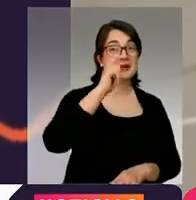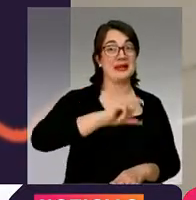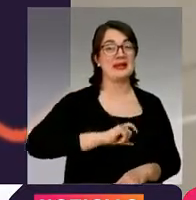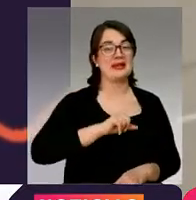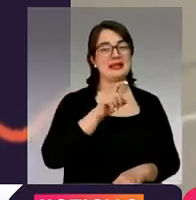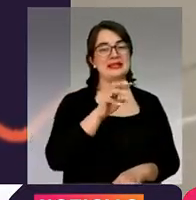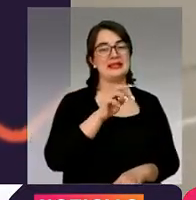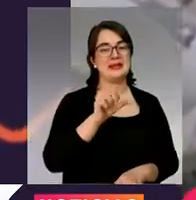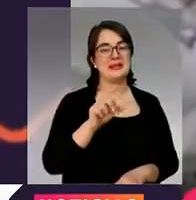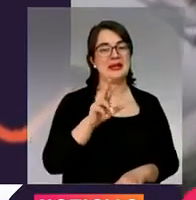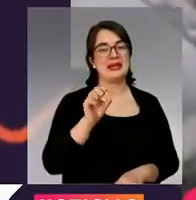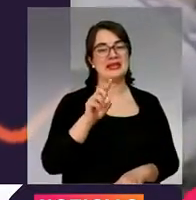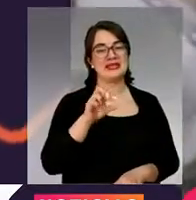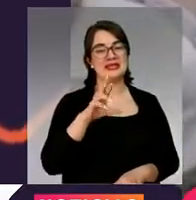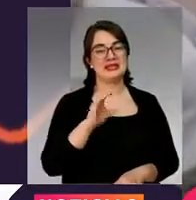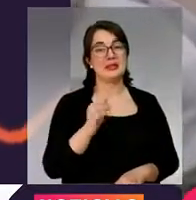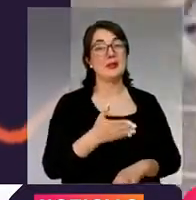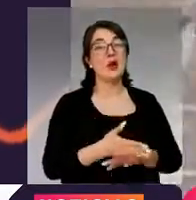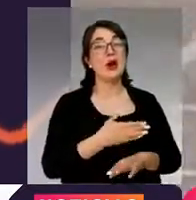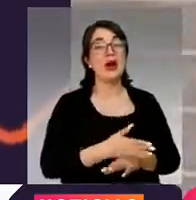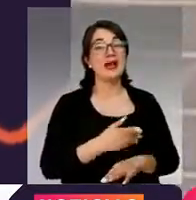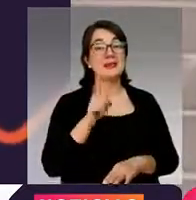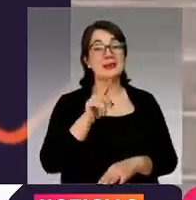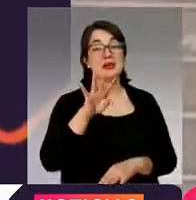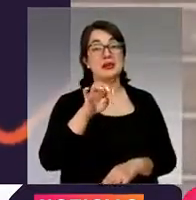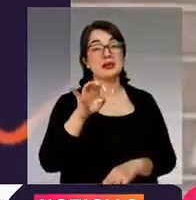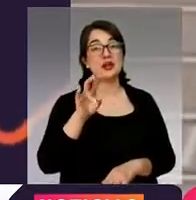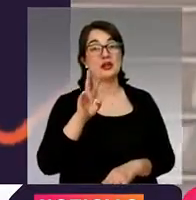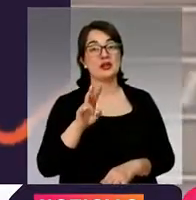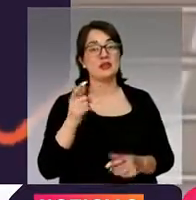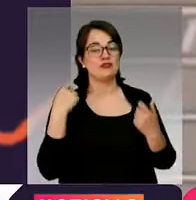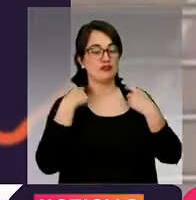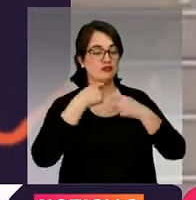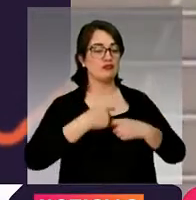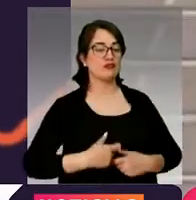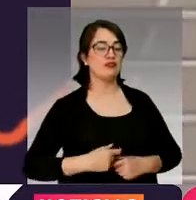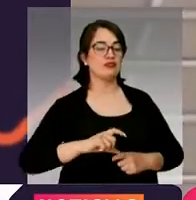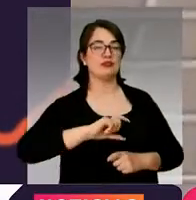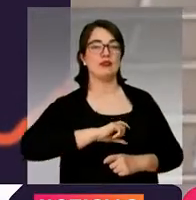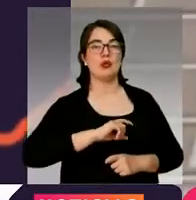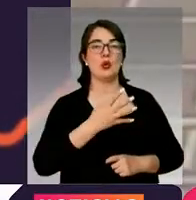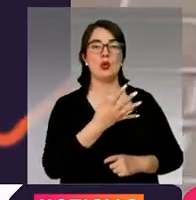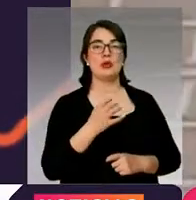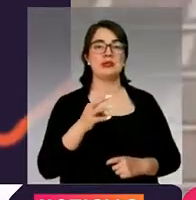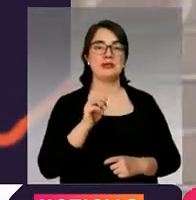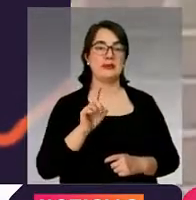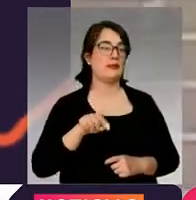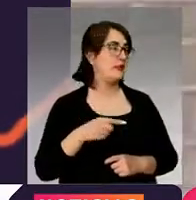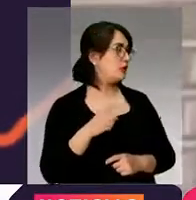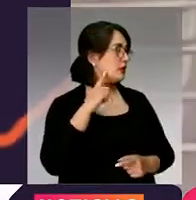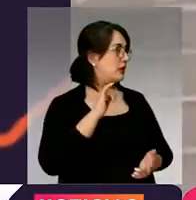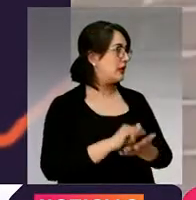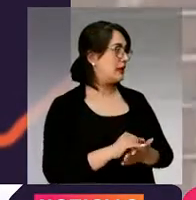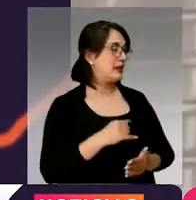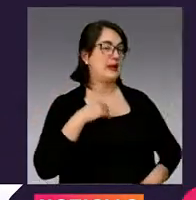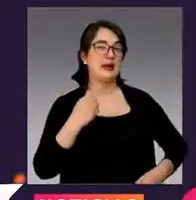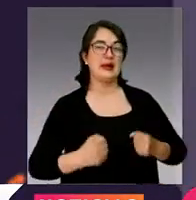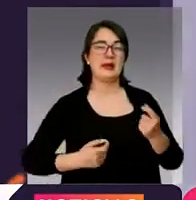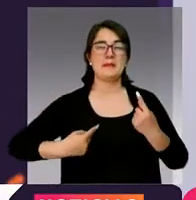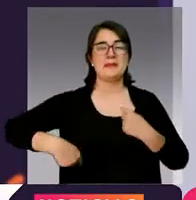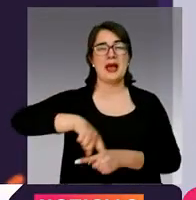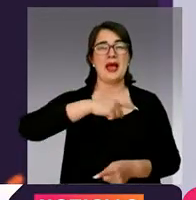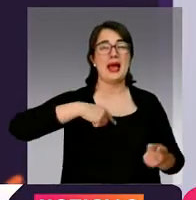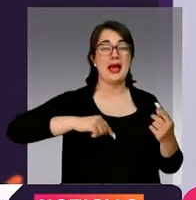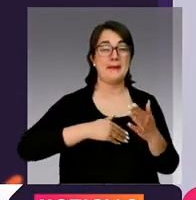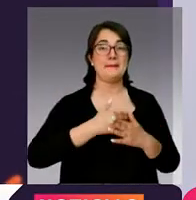Restrepo, quien en Barcelona 92 se colgó la presea de bronce en los 400 metros. Con ella empezó todo. Más